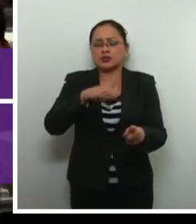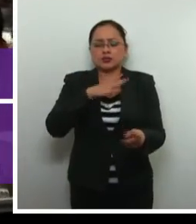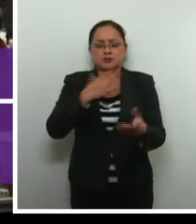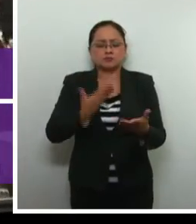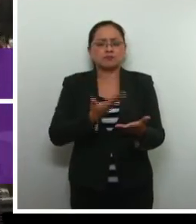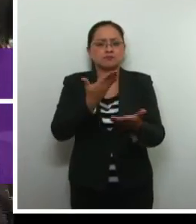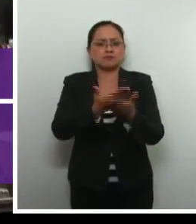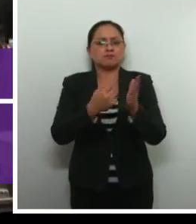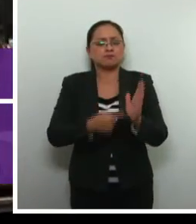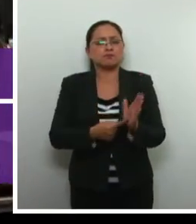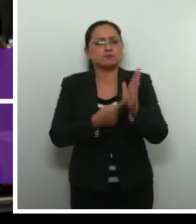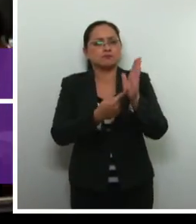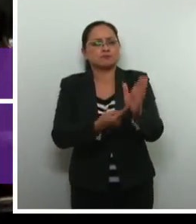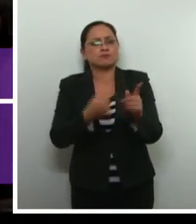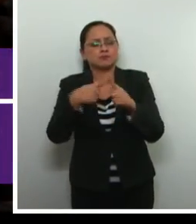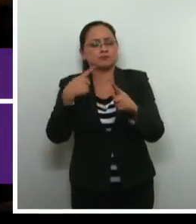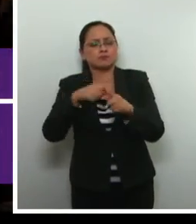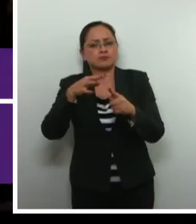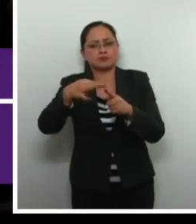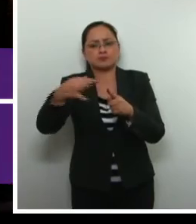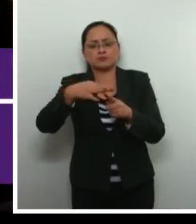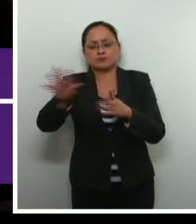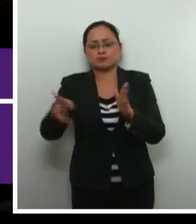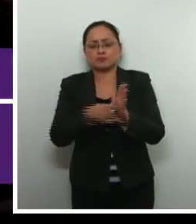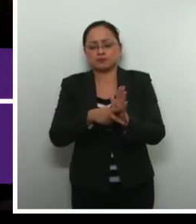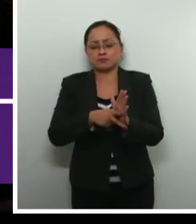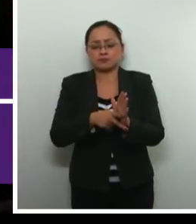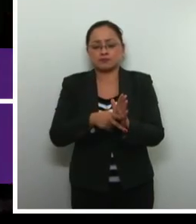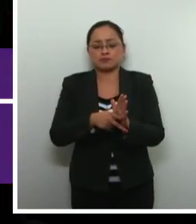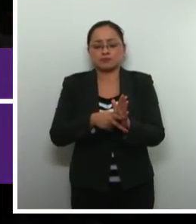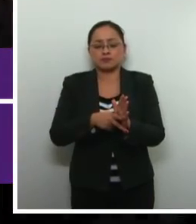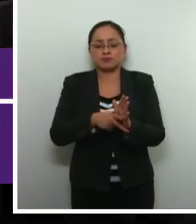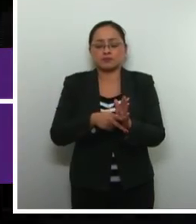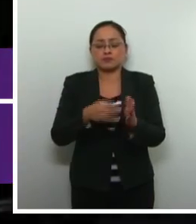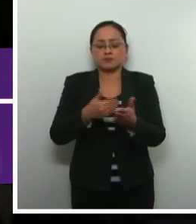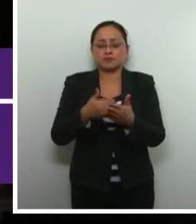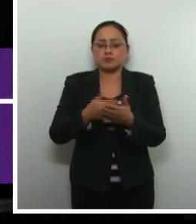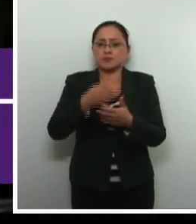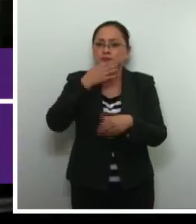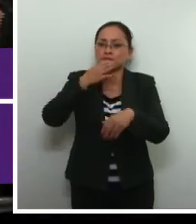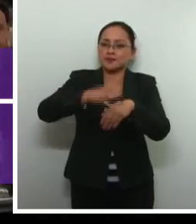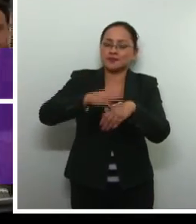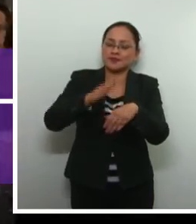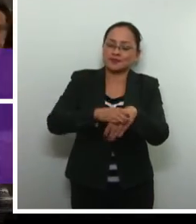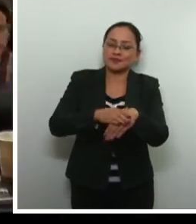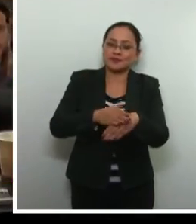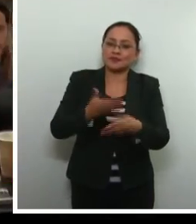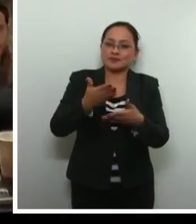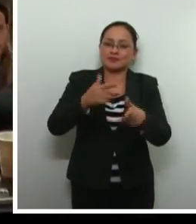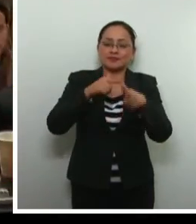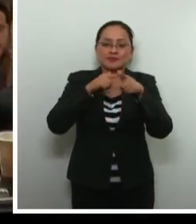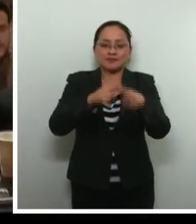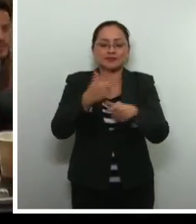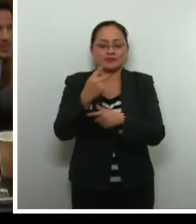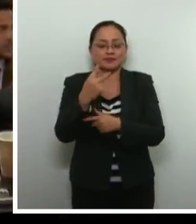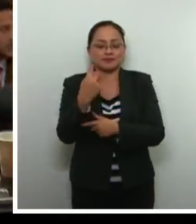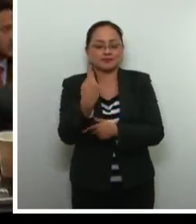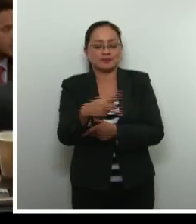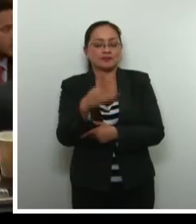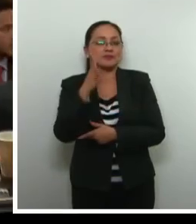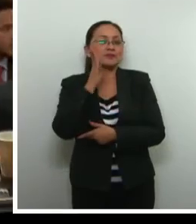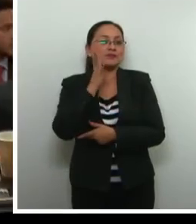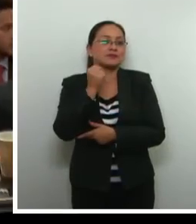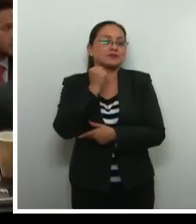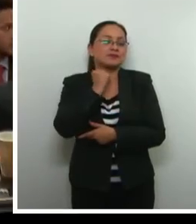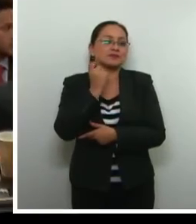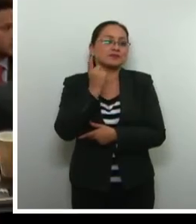presentación de las diversas reservas. Lo queremos invitar para que continúe usted en la señal del canal